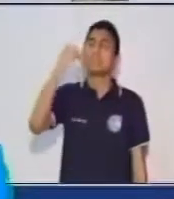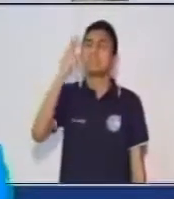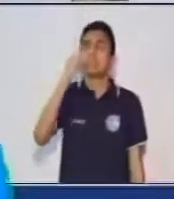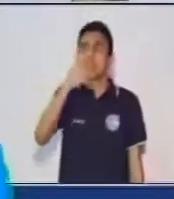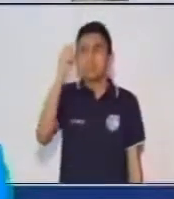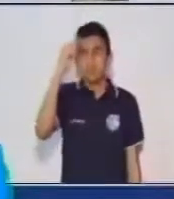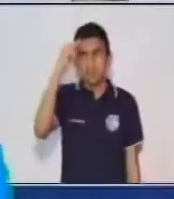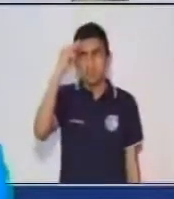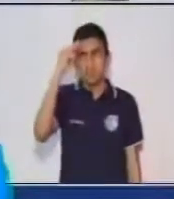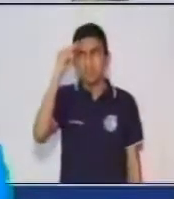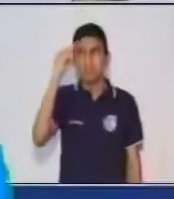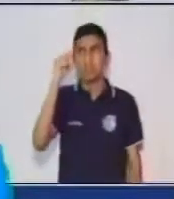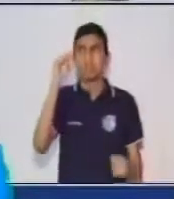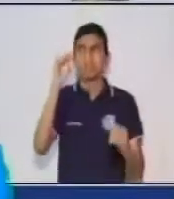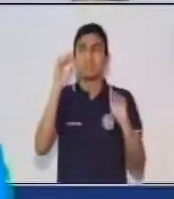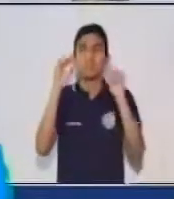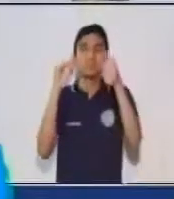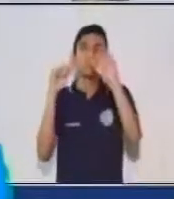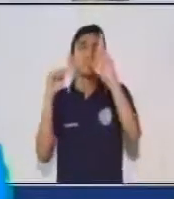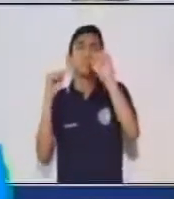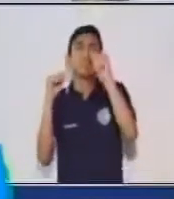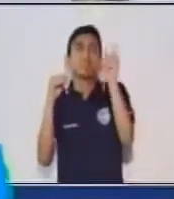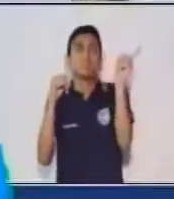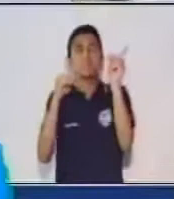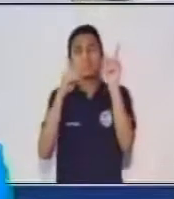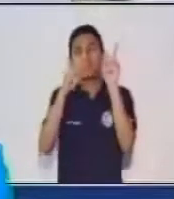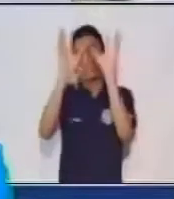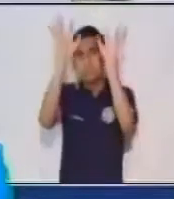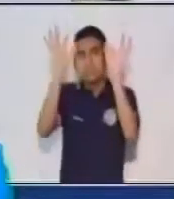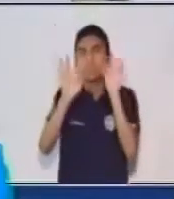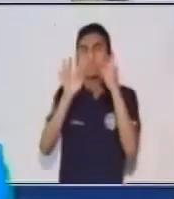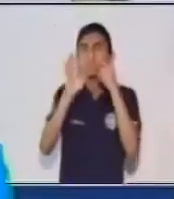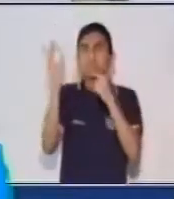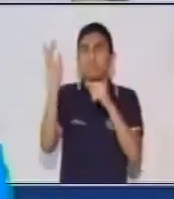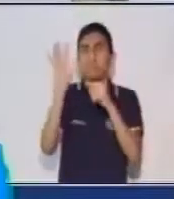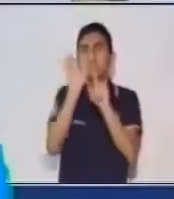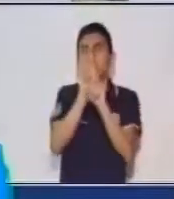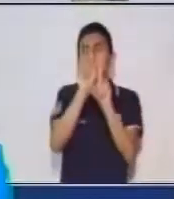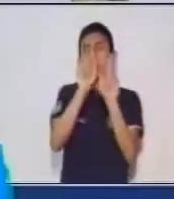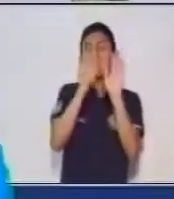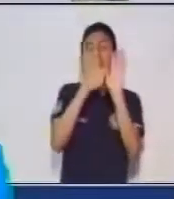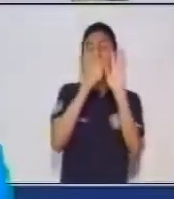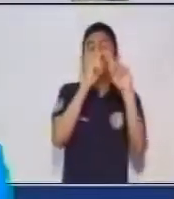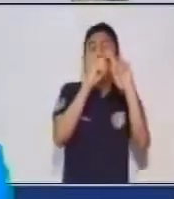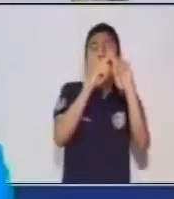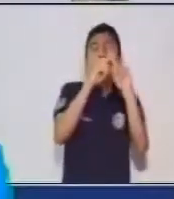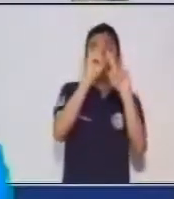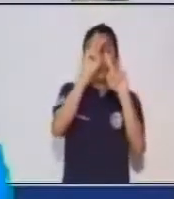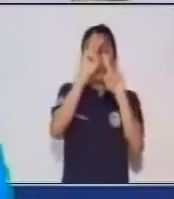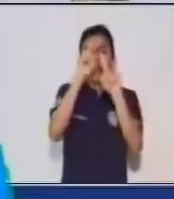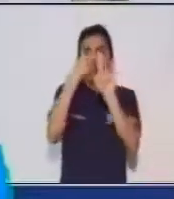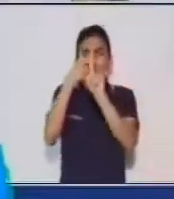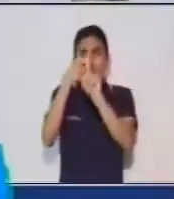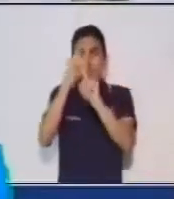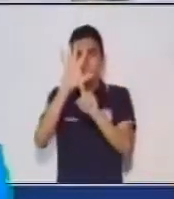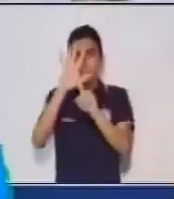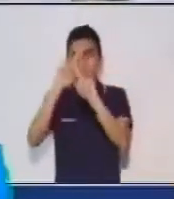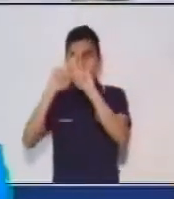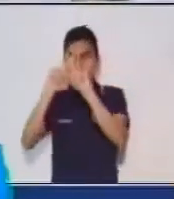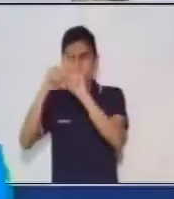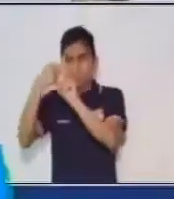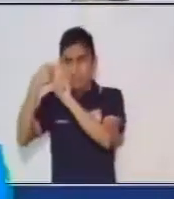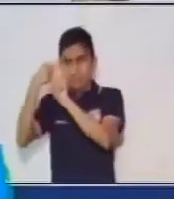era el área de estas figuras, x cuadrado más 5x más 6.